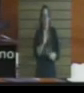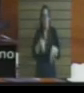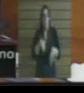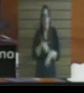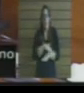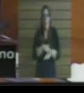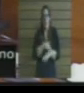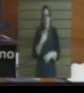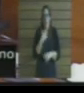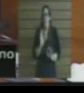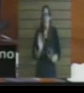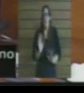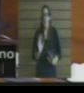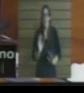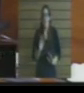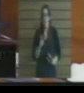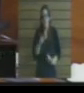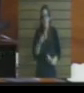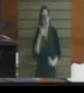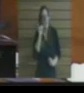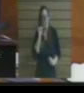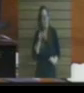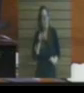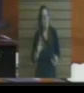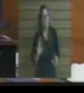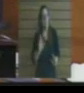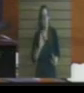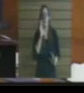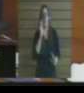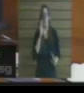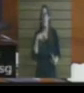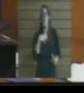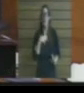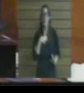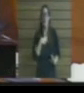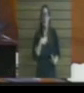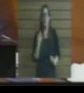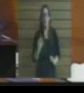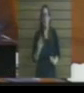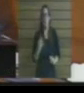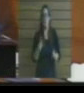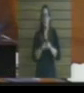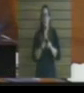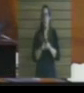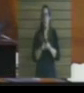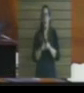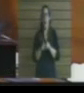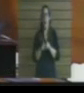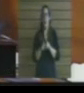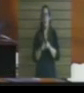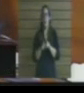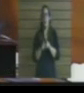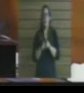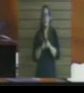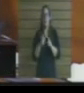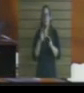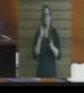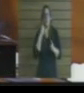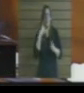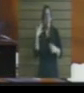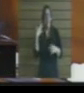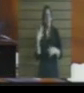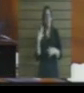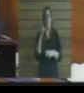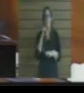Navarra. Y ese es el riesgo. Es que esto, lo que no puede ser, es que acabe como el famoso timo al pariente, que saben en qué